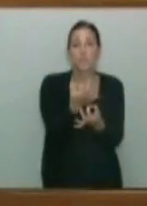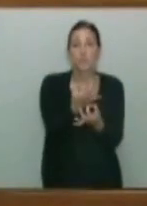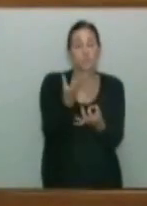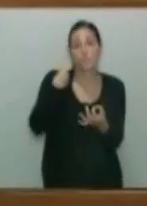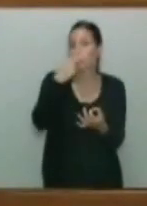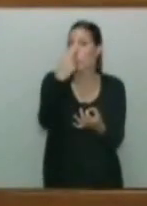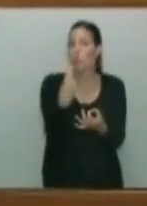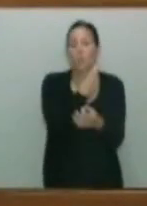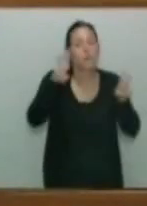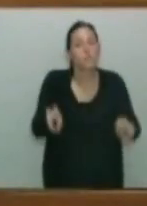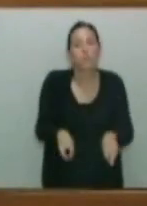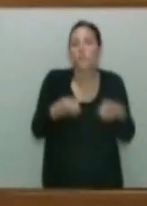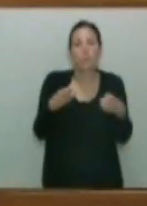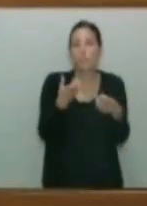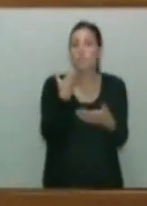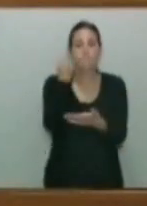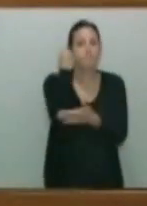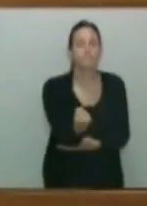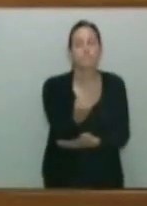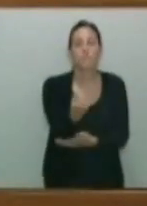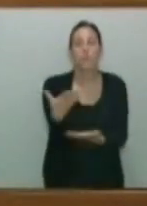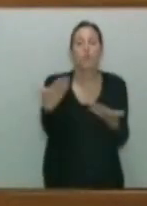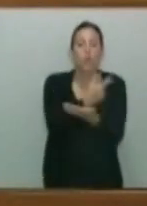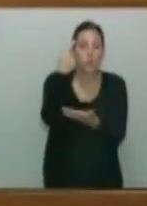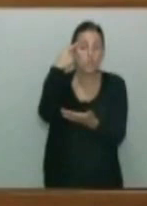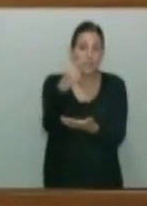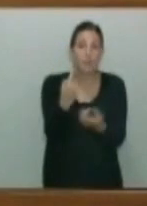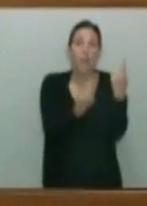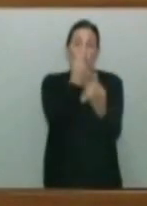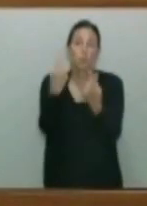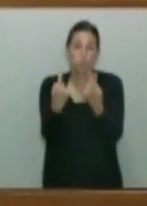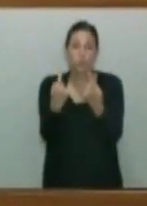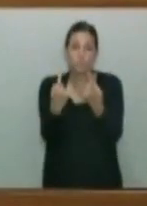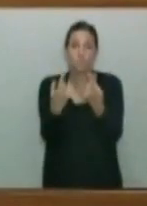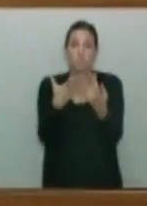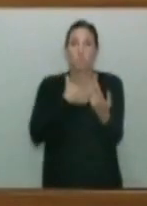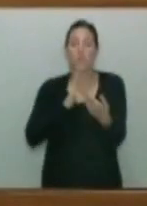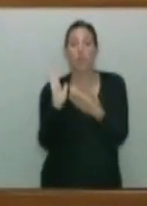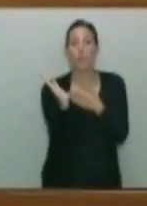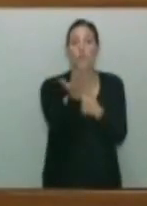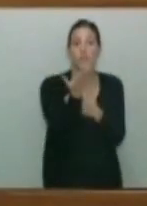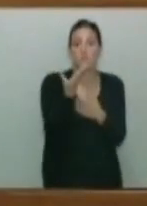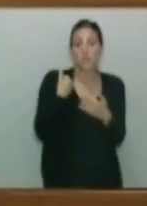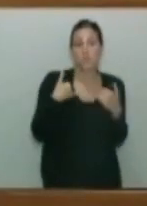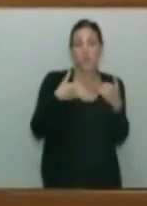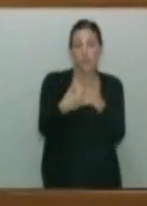reforma. Y digo que lo saben todos, y algunos incluso nos hicieron ofertas que van en la línea de lo que hemos